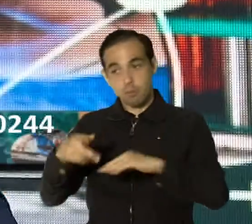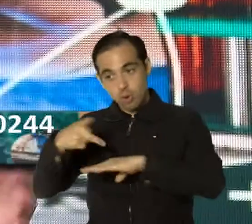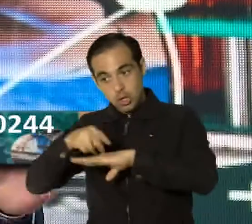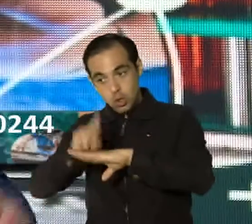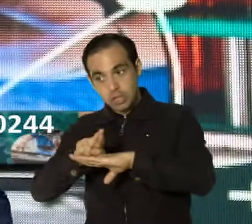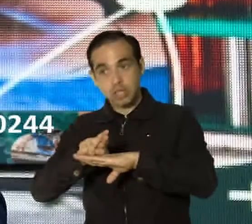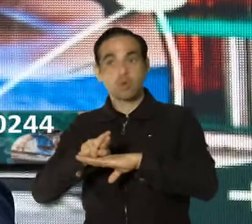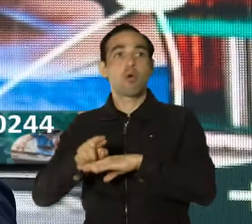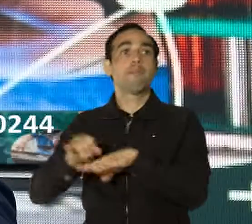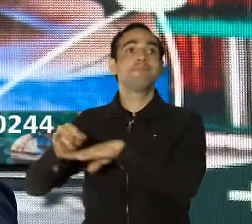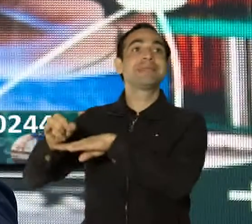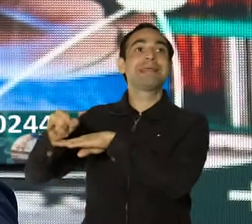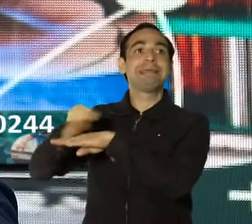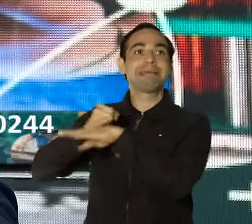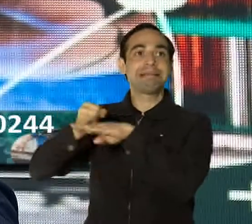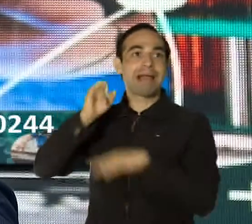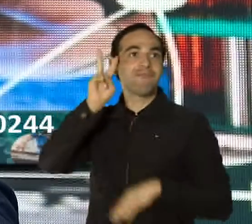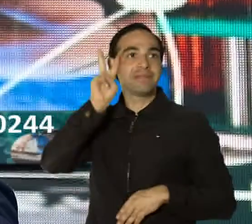Vírgenes,